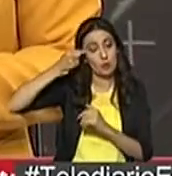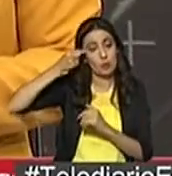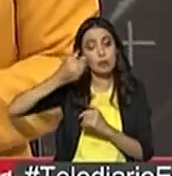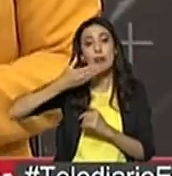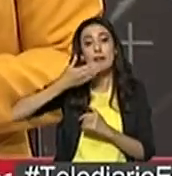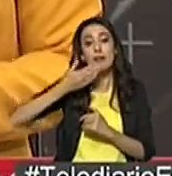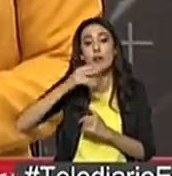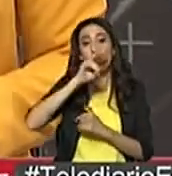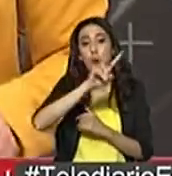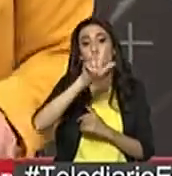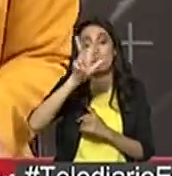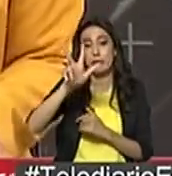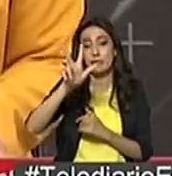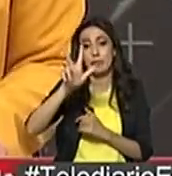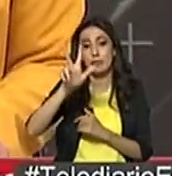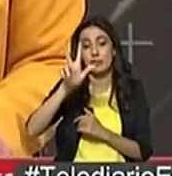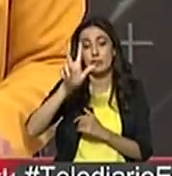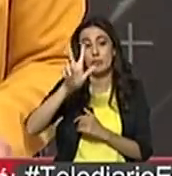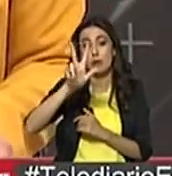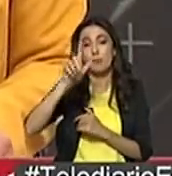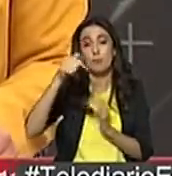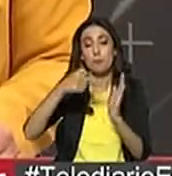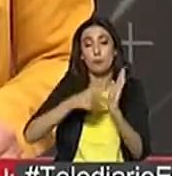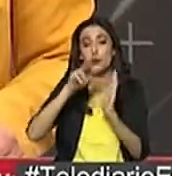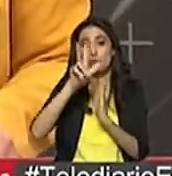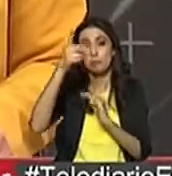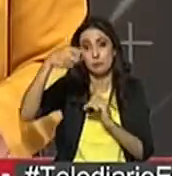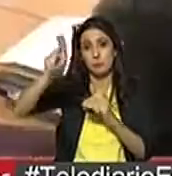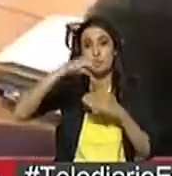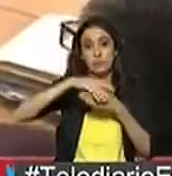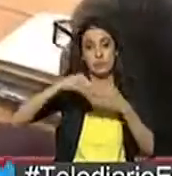de 23.3 millones de dólares.